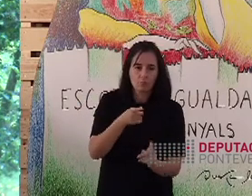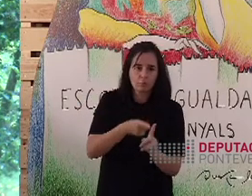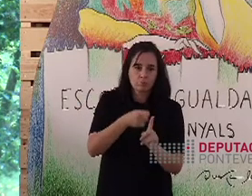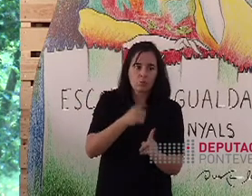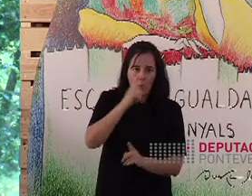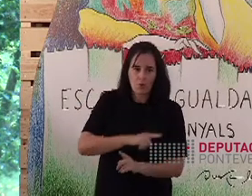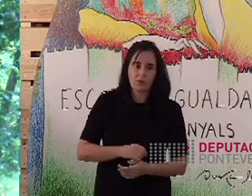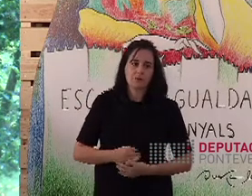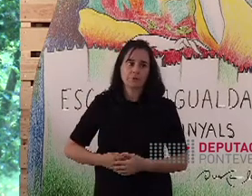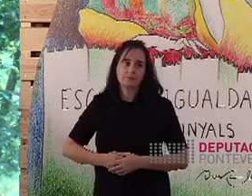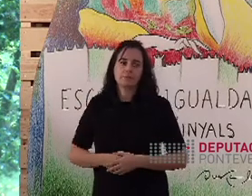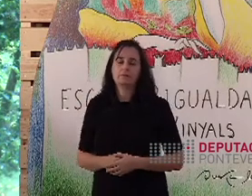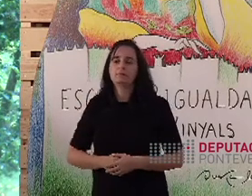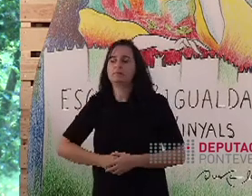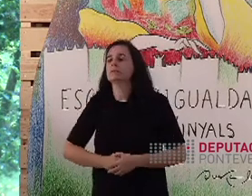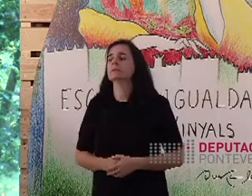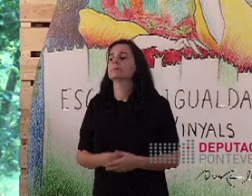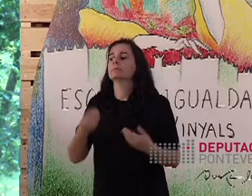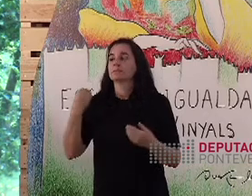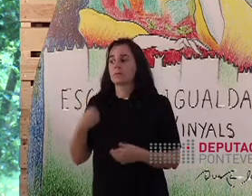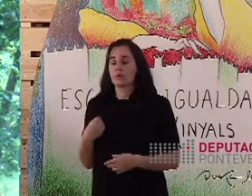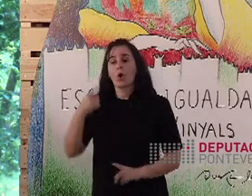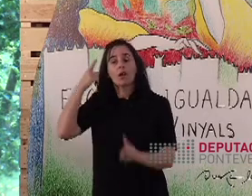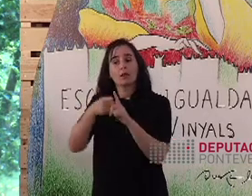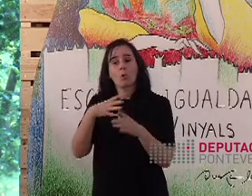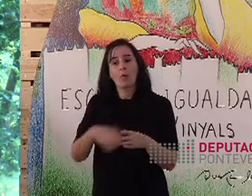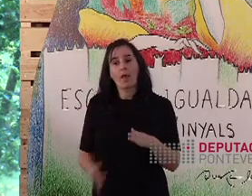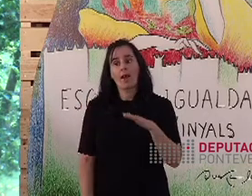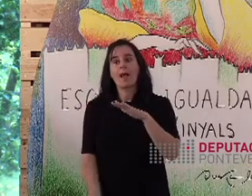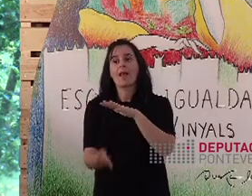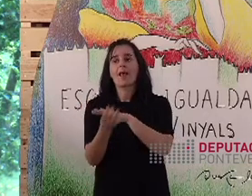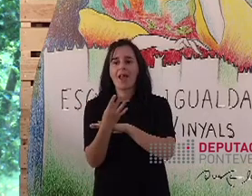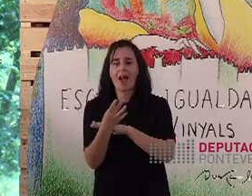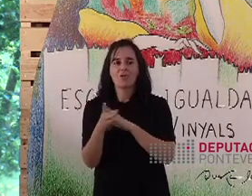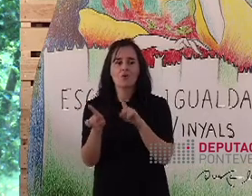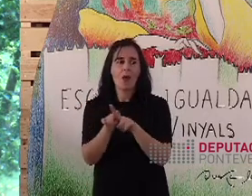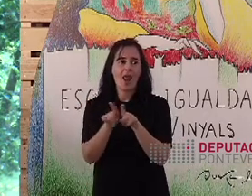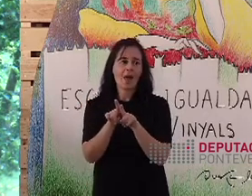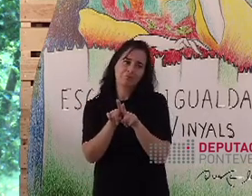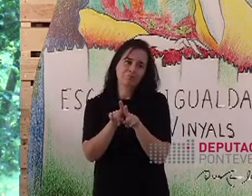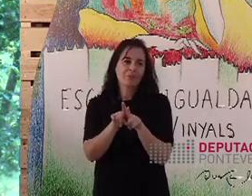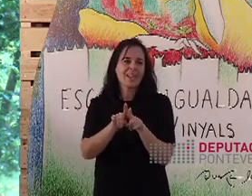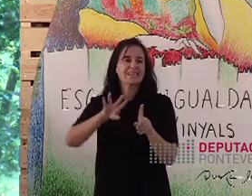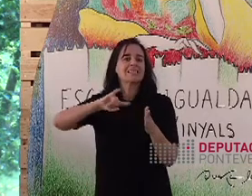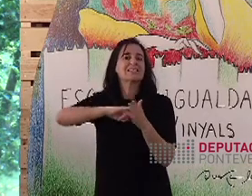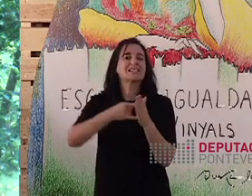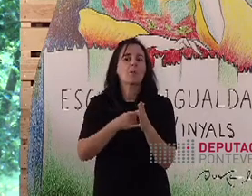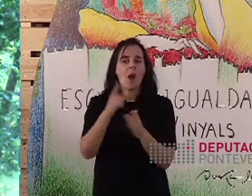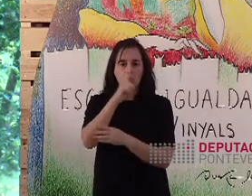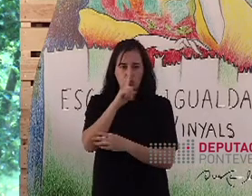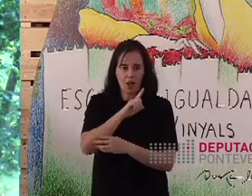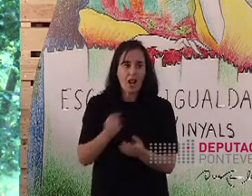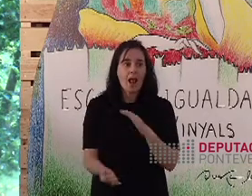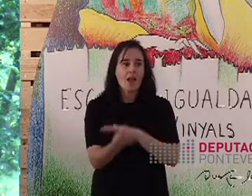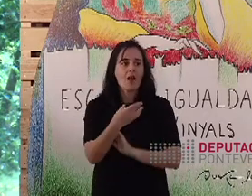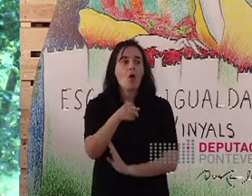das mulleres. E para poder crear esa lexitimación ou ese sistema prostitucional,